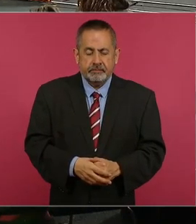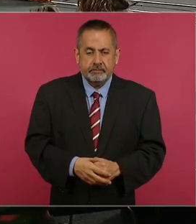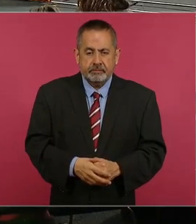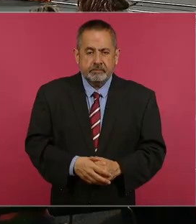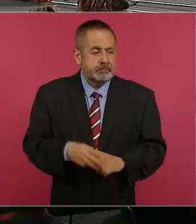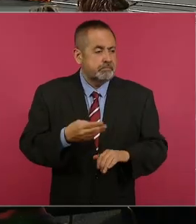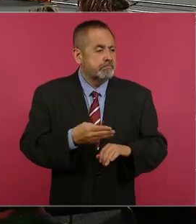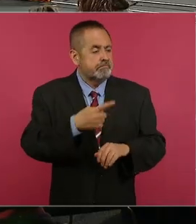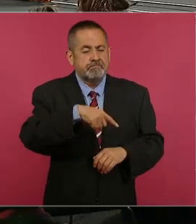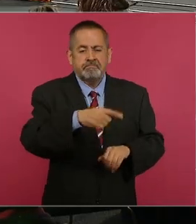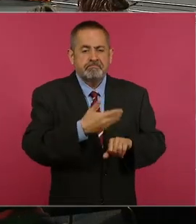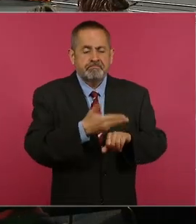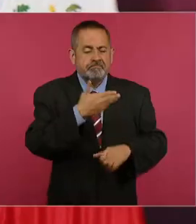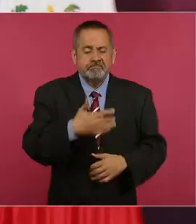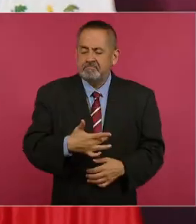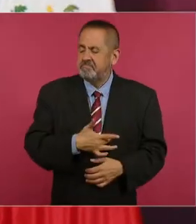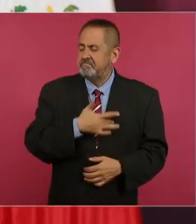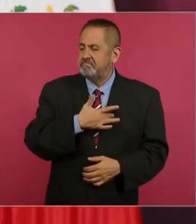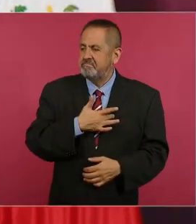insensibles,